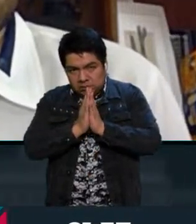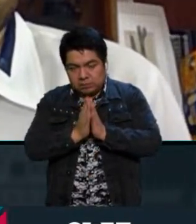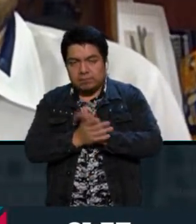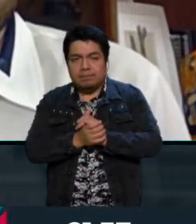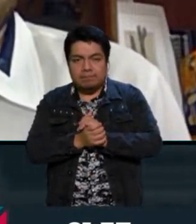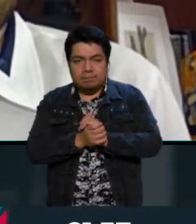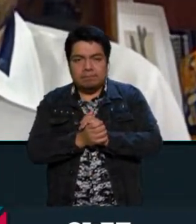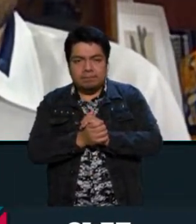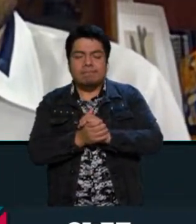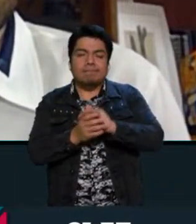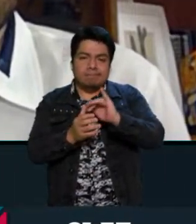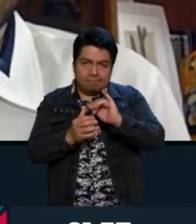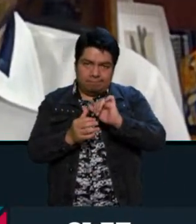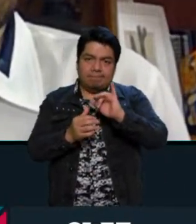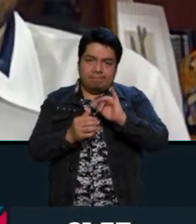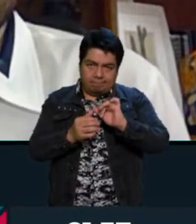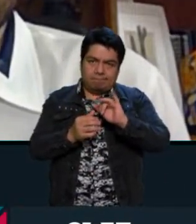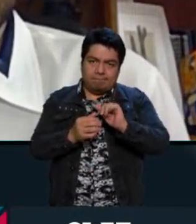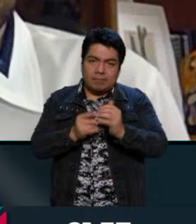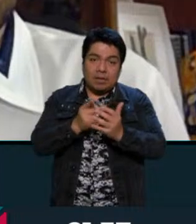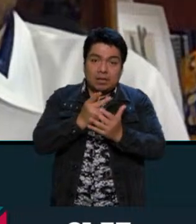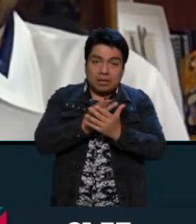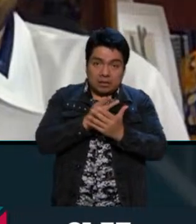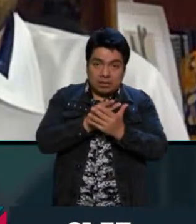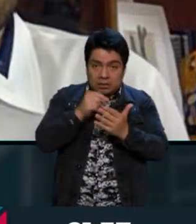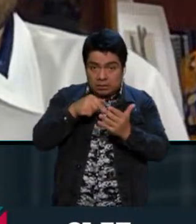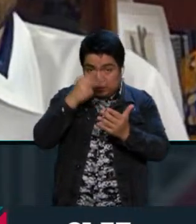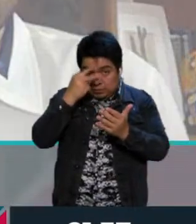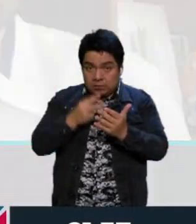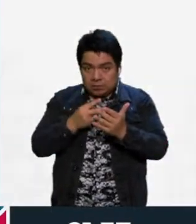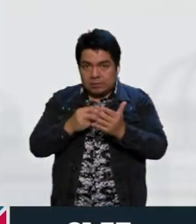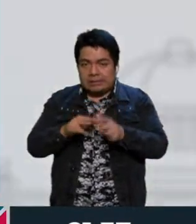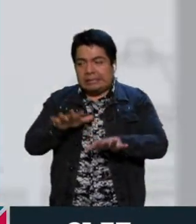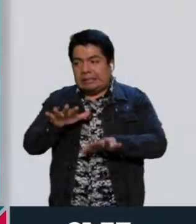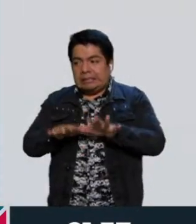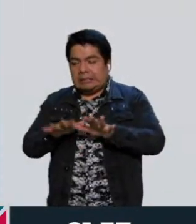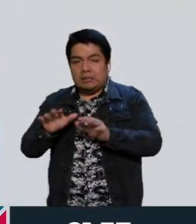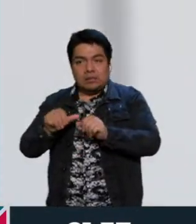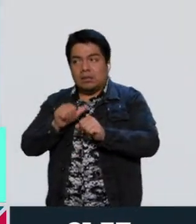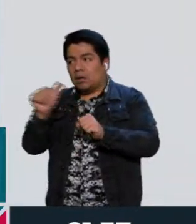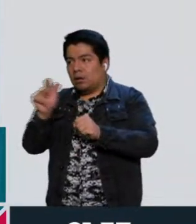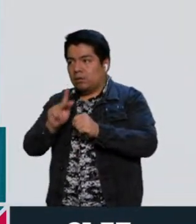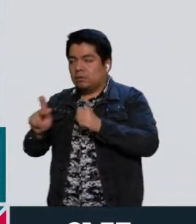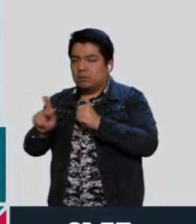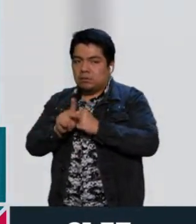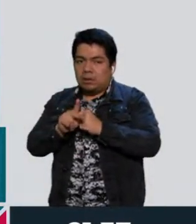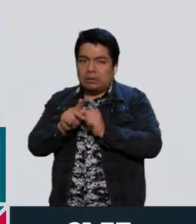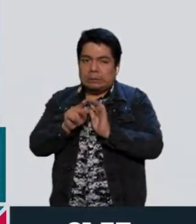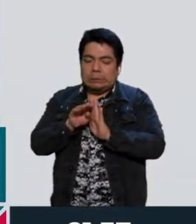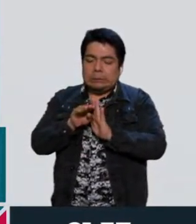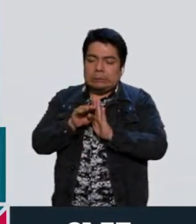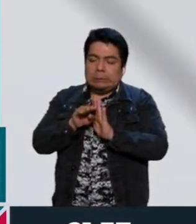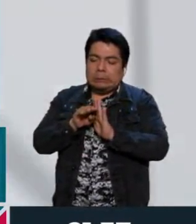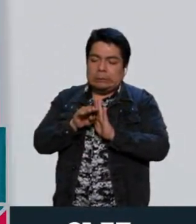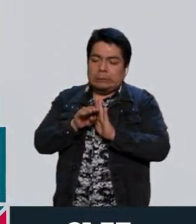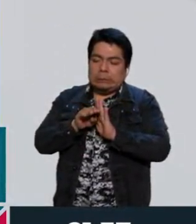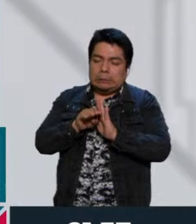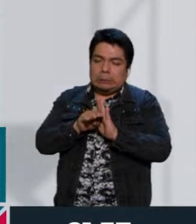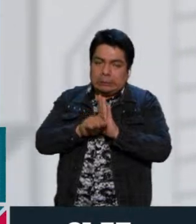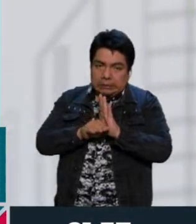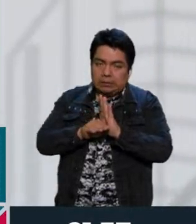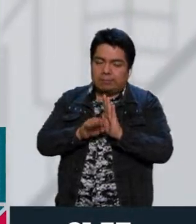Sí, bueno, en el caso del peso mexicano, cuando hay eventos externos, tiende a depreciarse